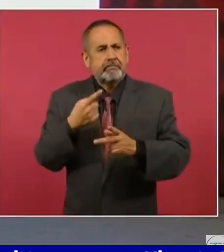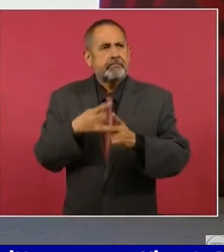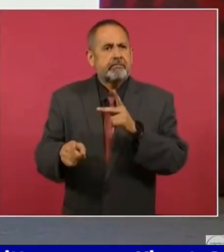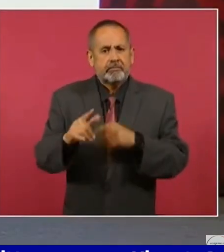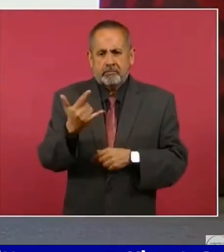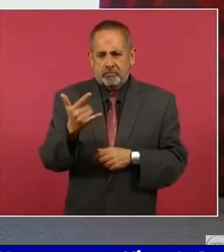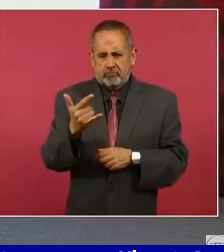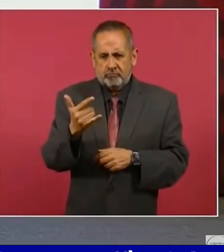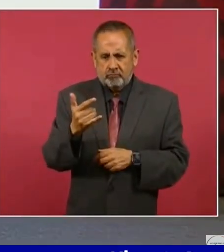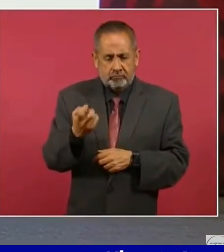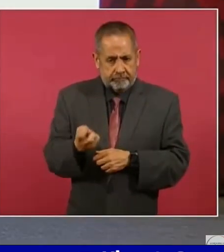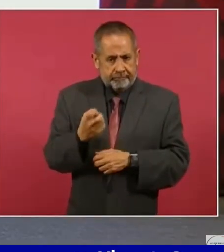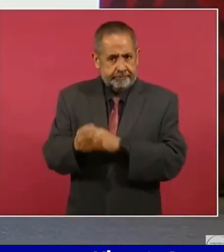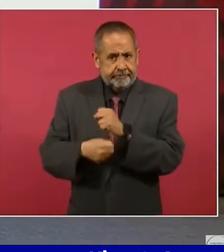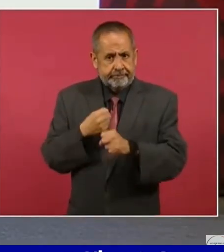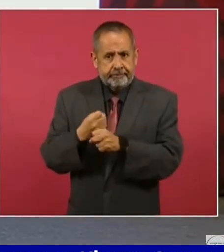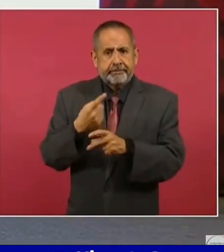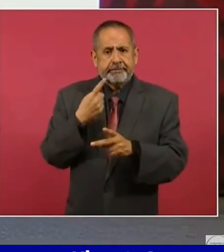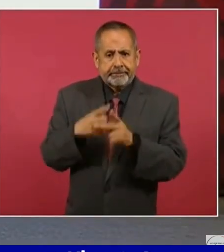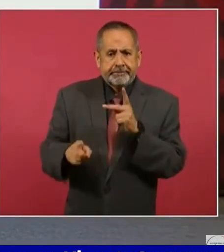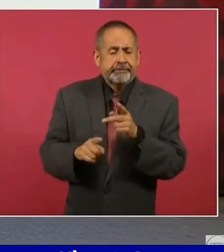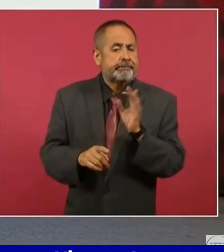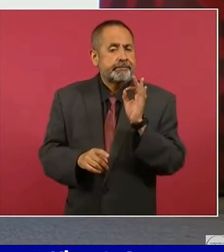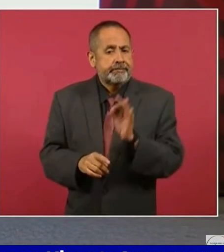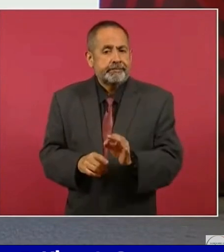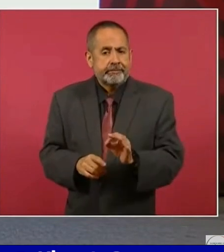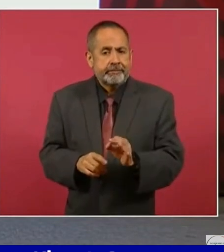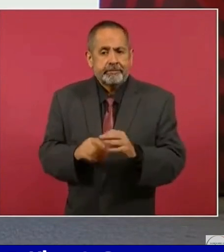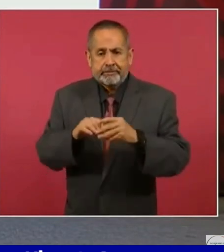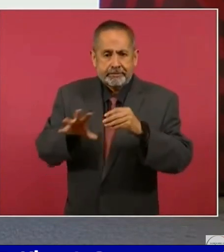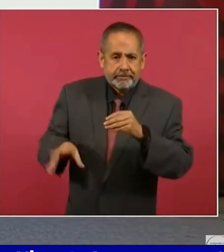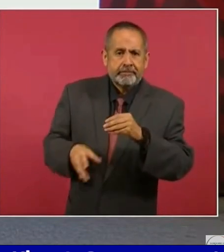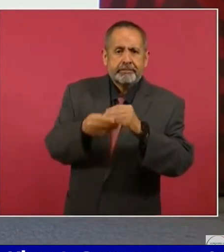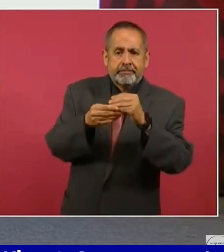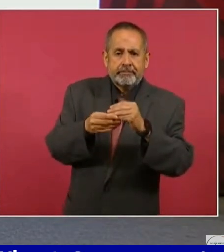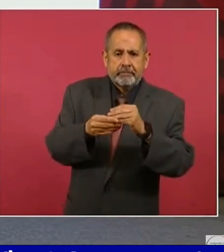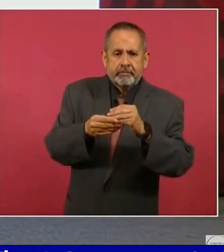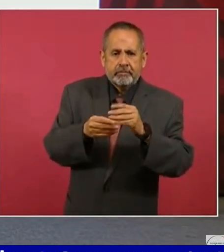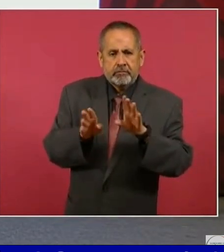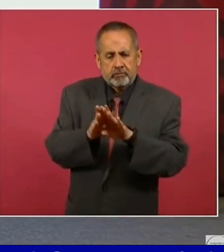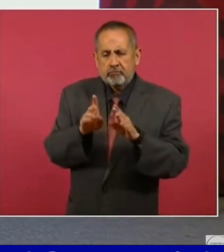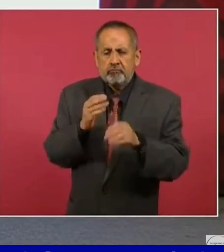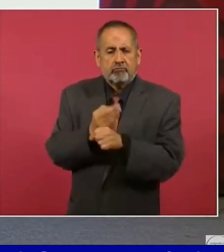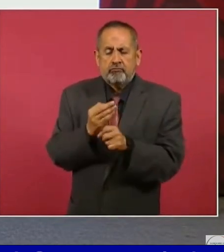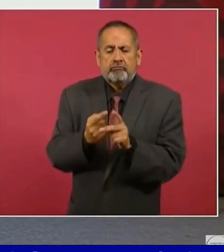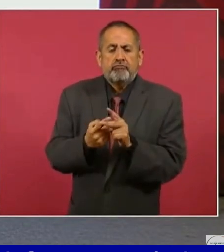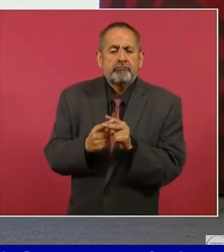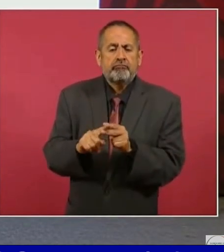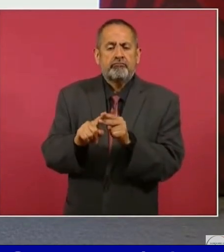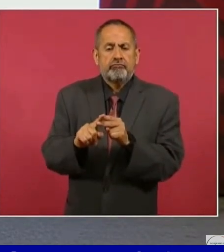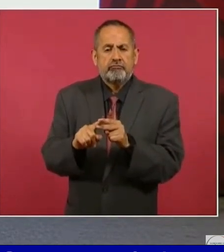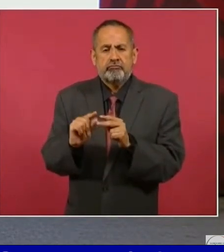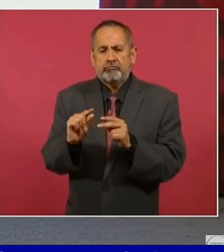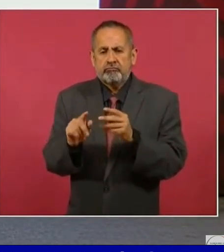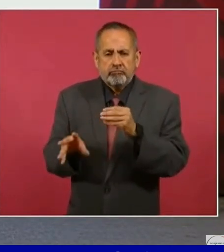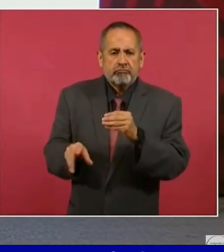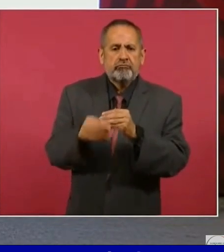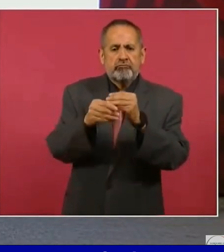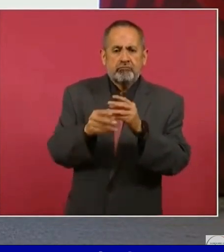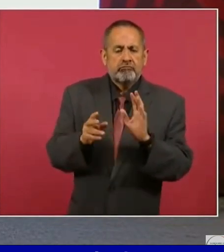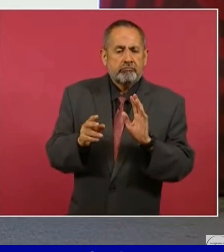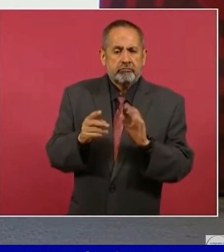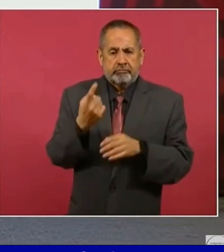de julio de este año y va a aportar, como es nada más la mitad o un poquito menos del